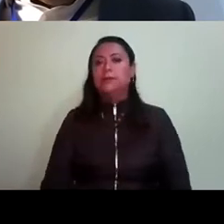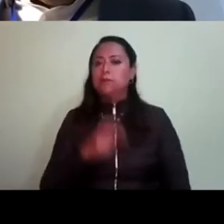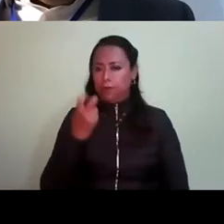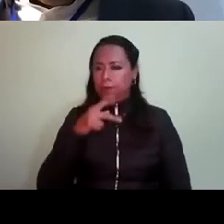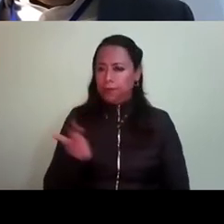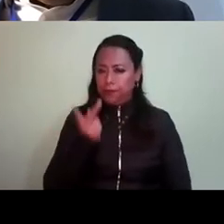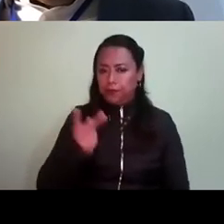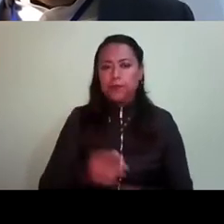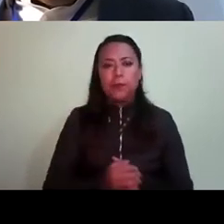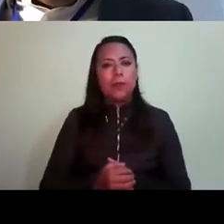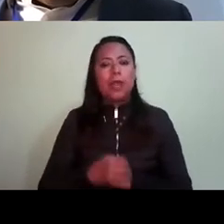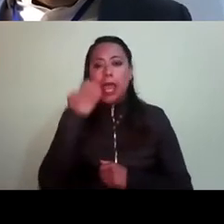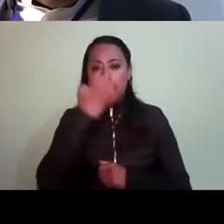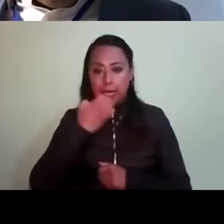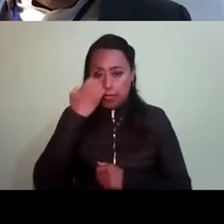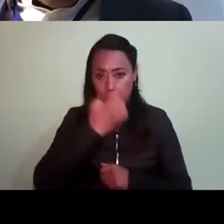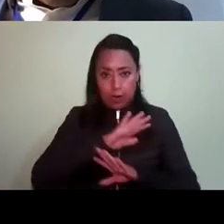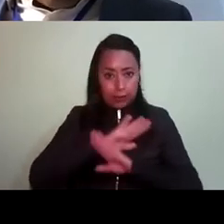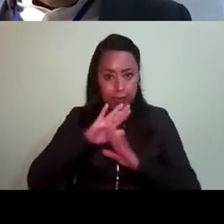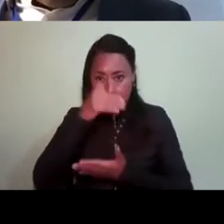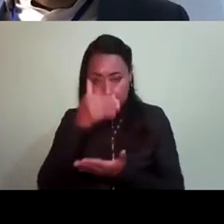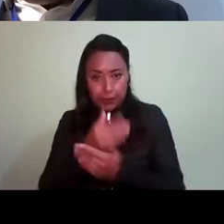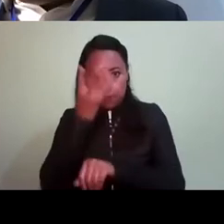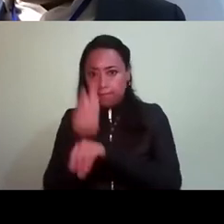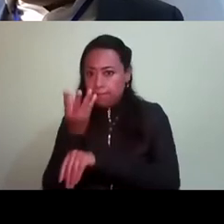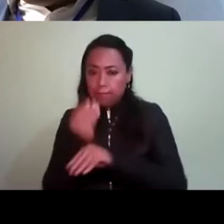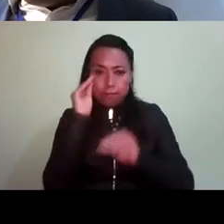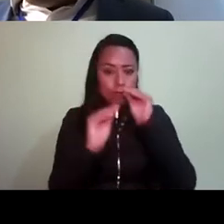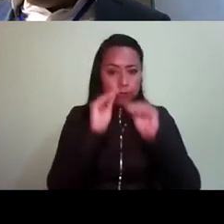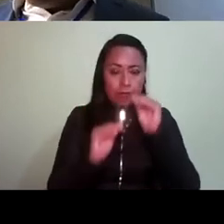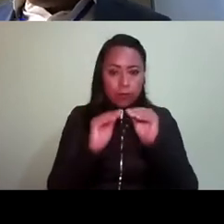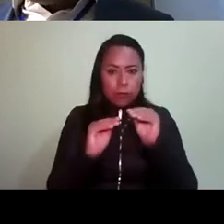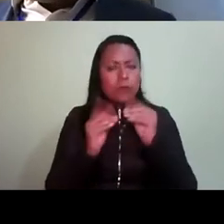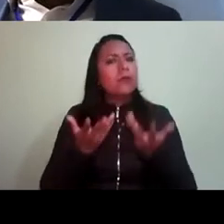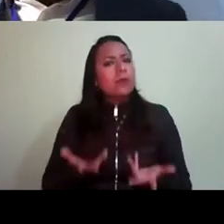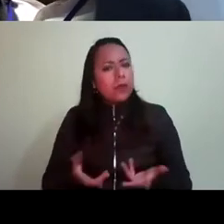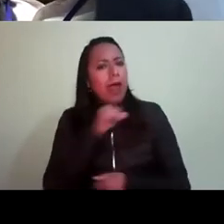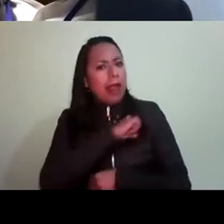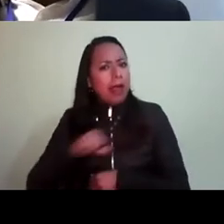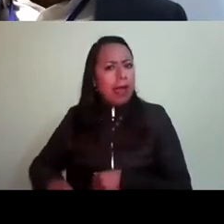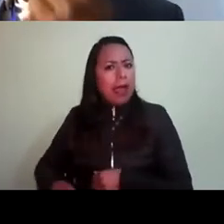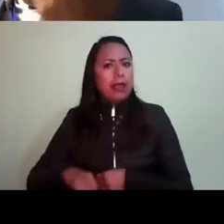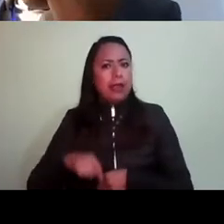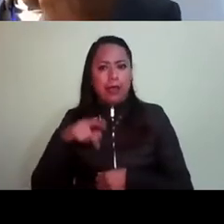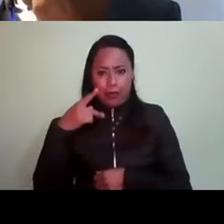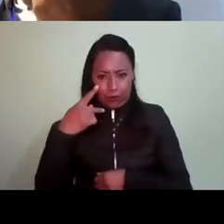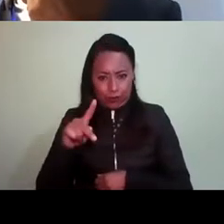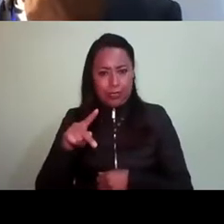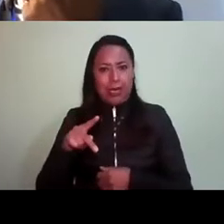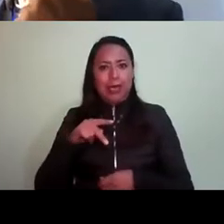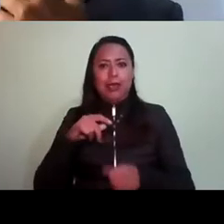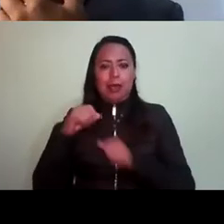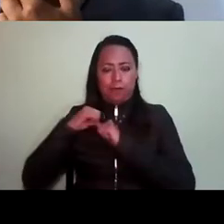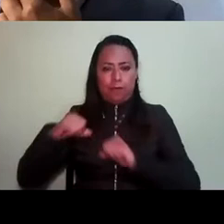los planteles que concluyeron con su rehabilitación, ¿qué acciones realizó la alcaldía a su digno cargo junto con la